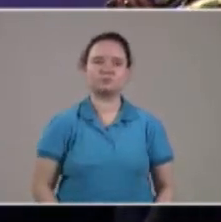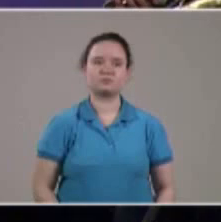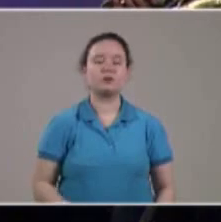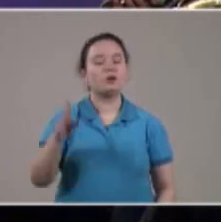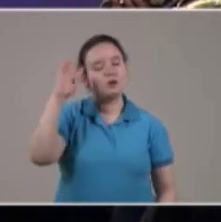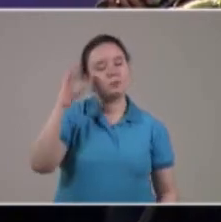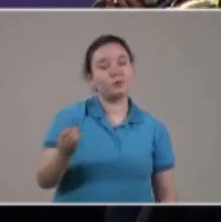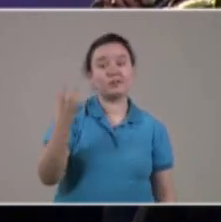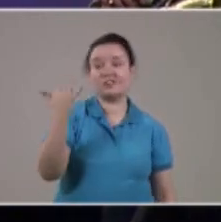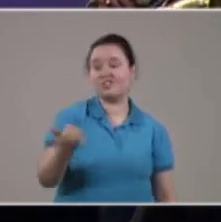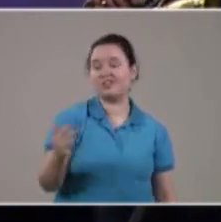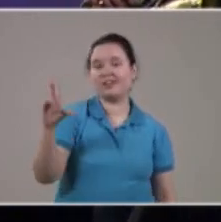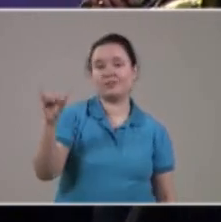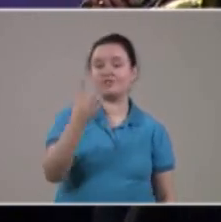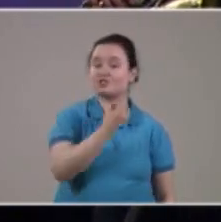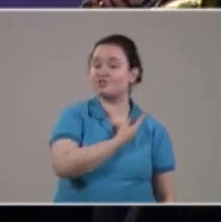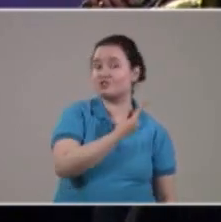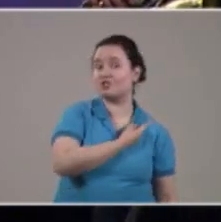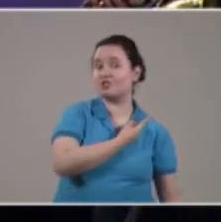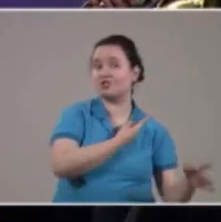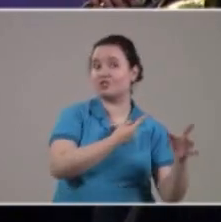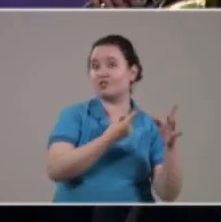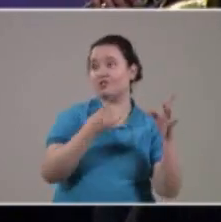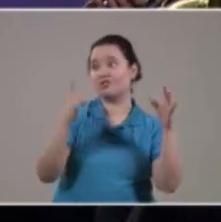Porque ya no es solamente para nuestra casa,